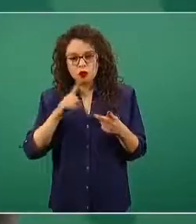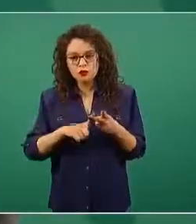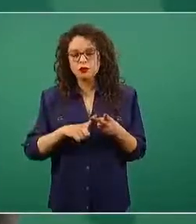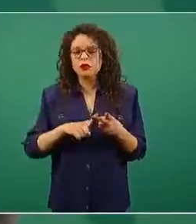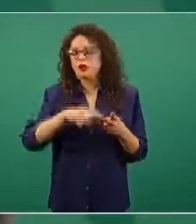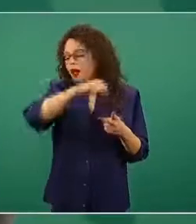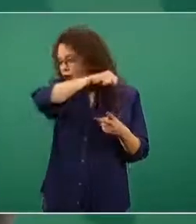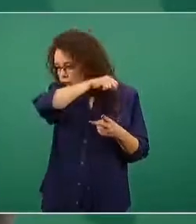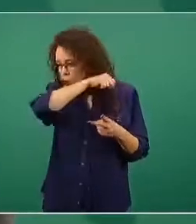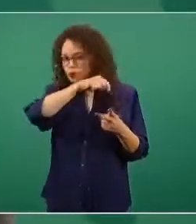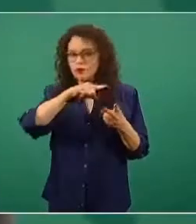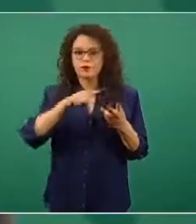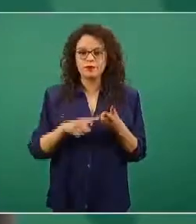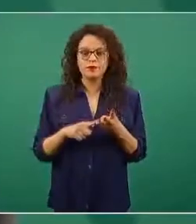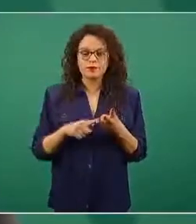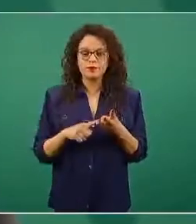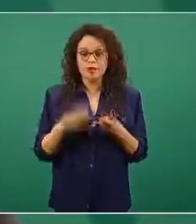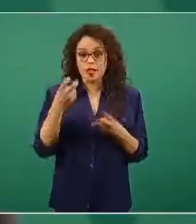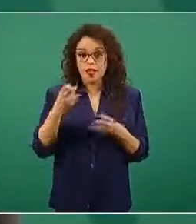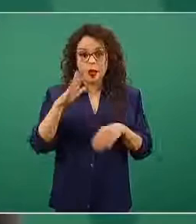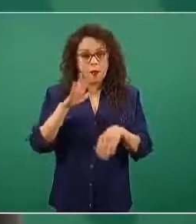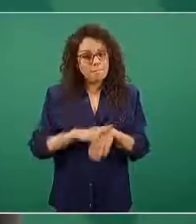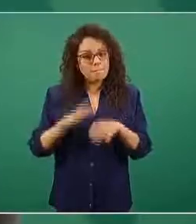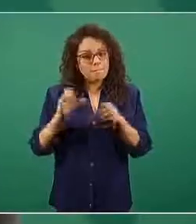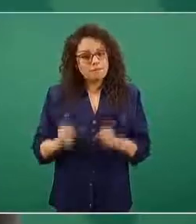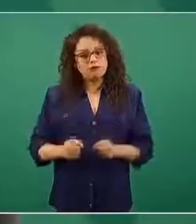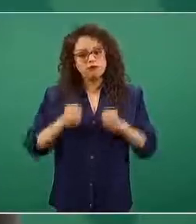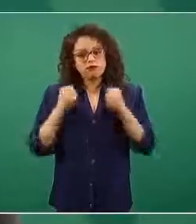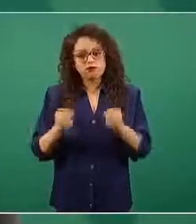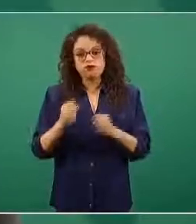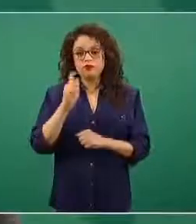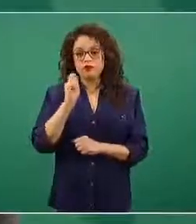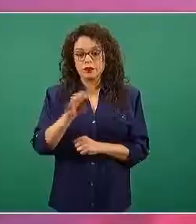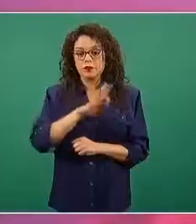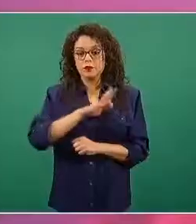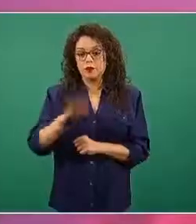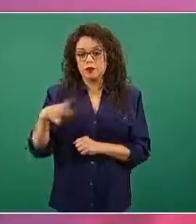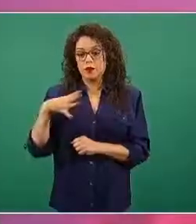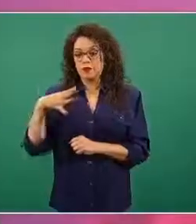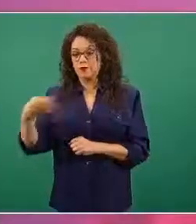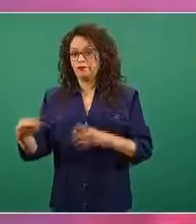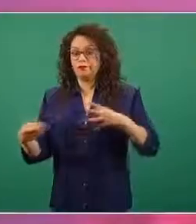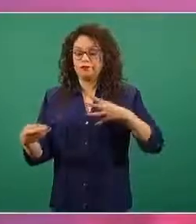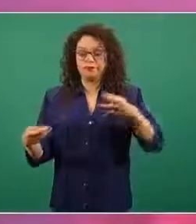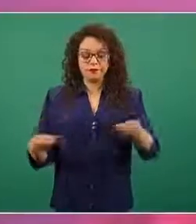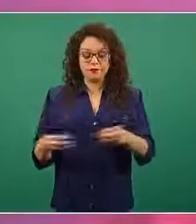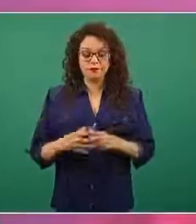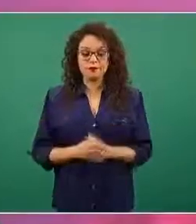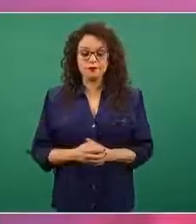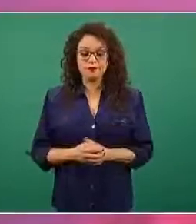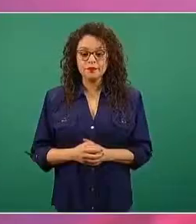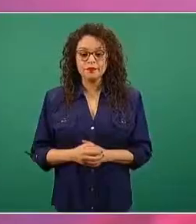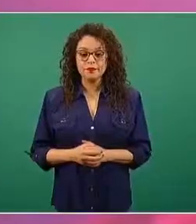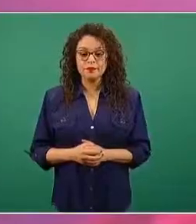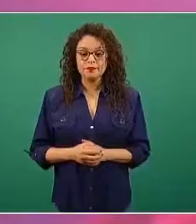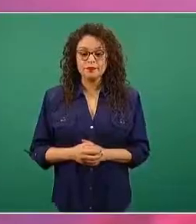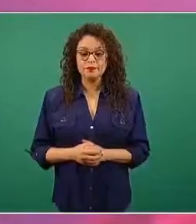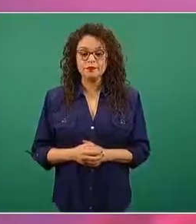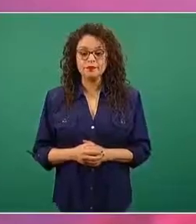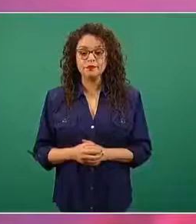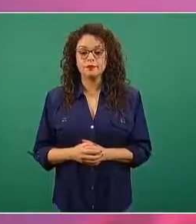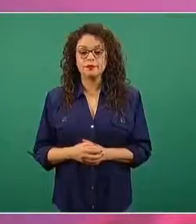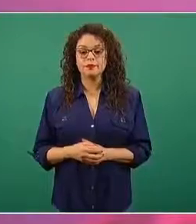estornudo, que son los que en su momento potencializan el rango y en este caso